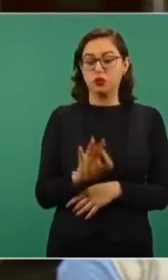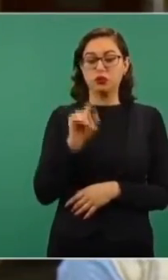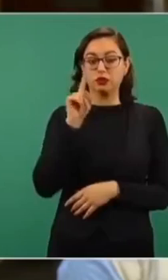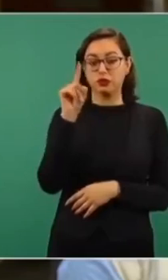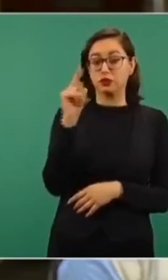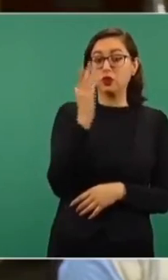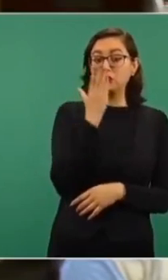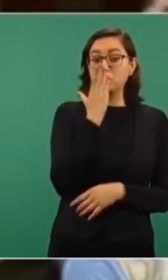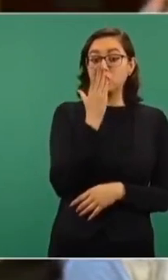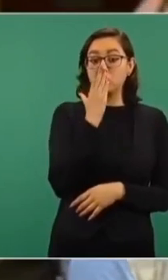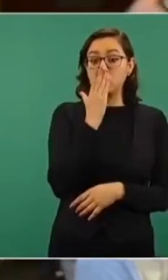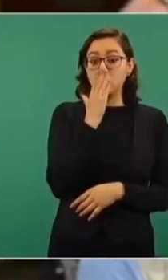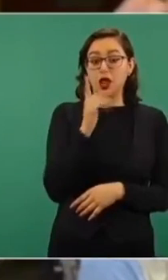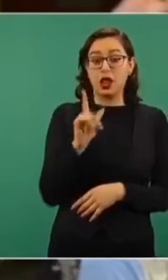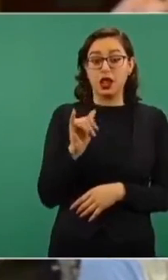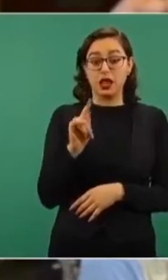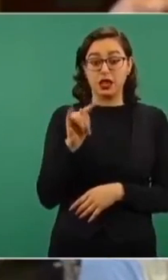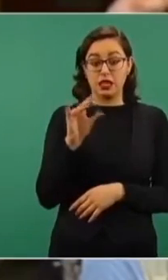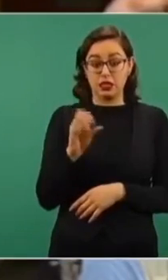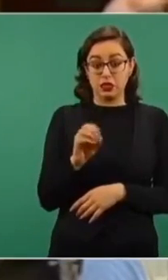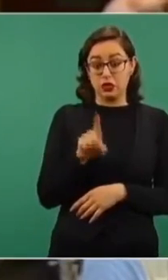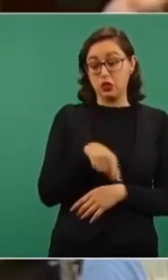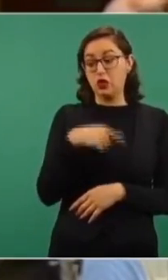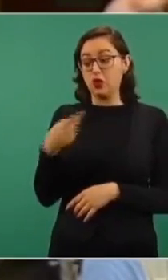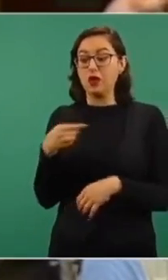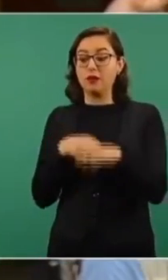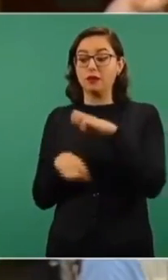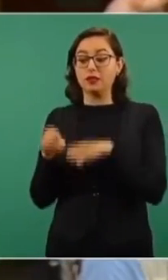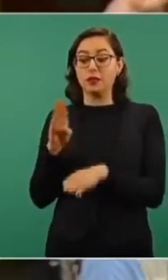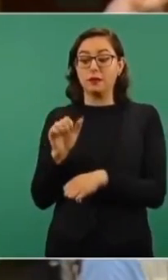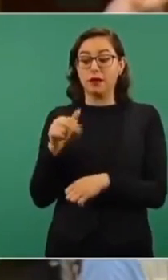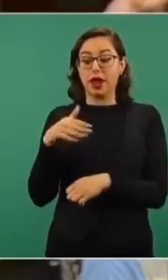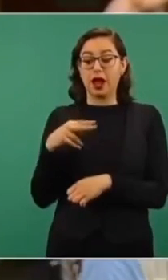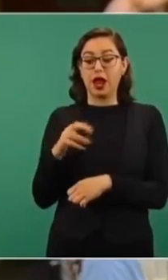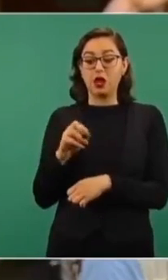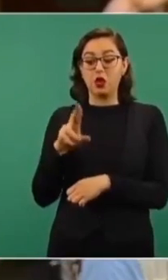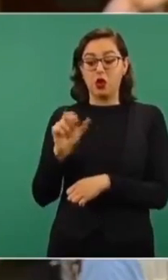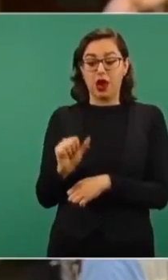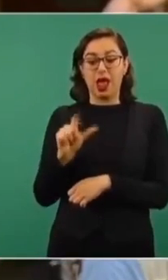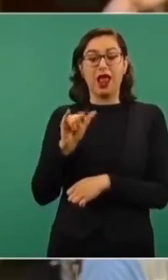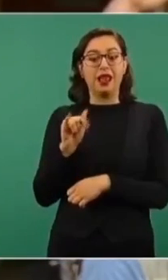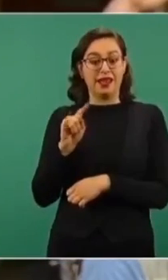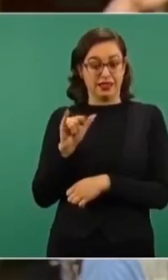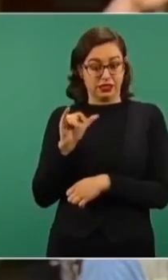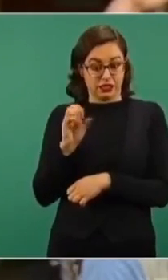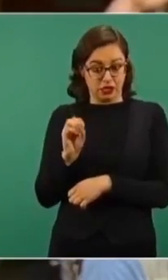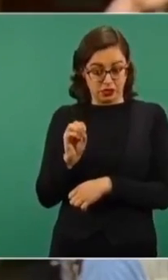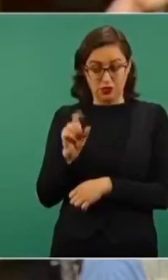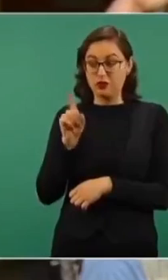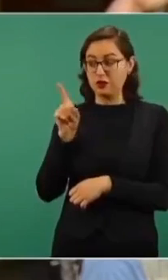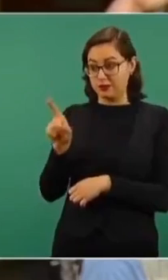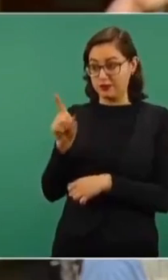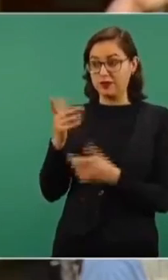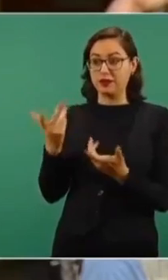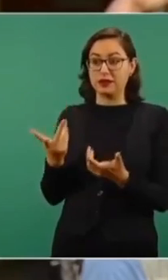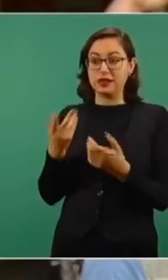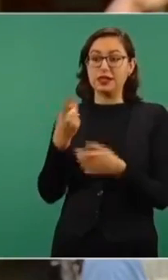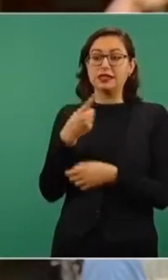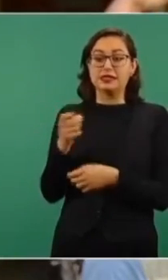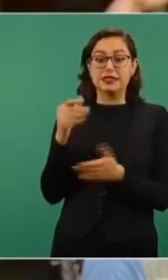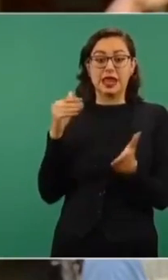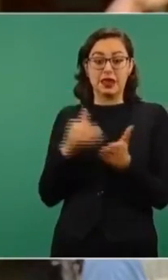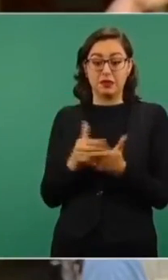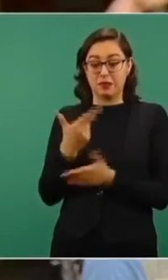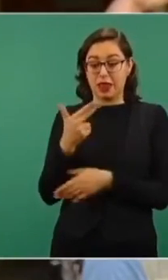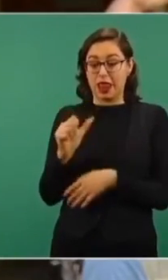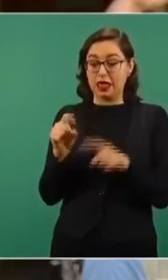Lithium de la empresa Bacanora Lithium, que es de Inglaterra, que tiene una concesión de más de 100,000 hectáreas en el